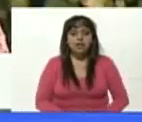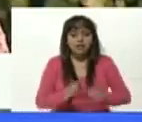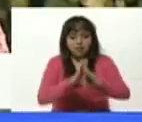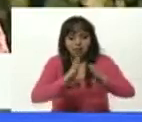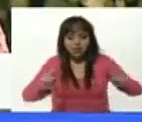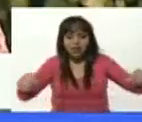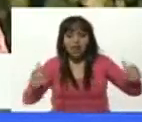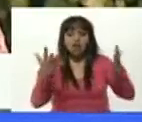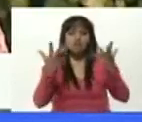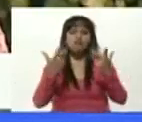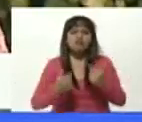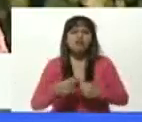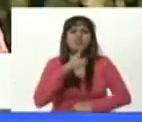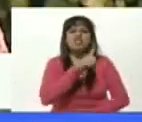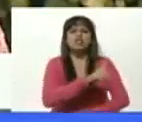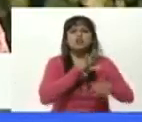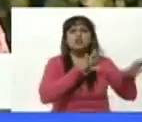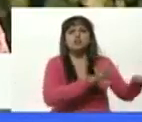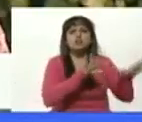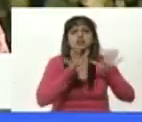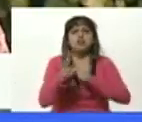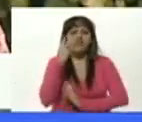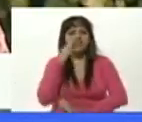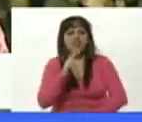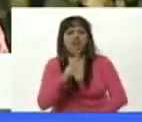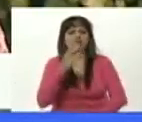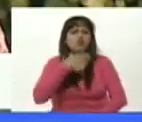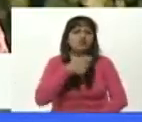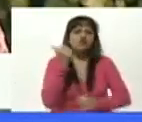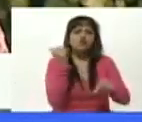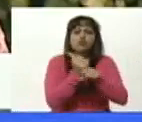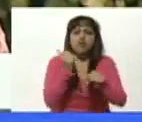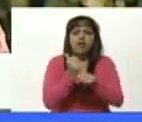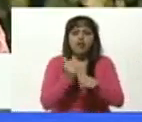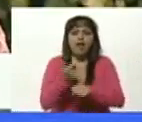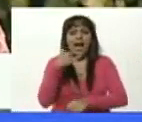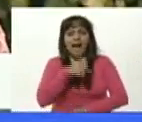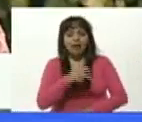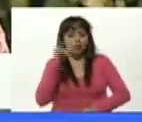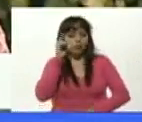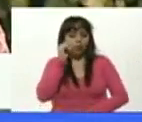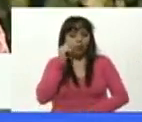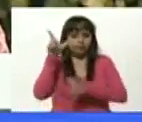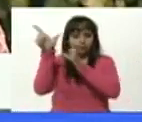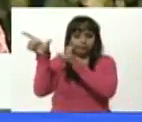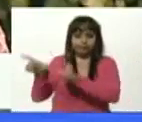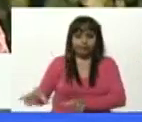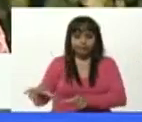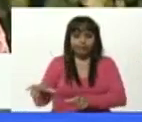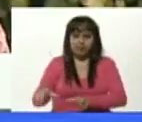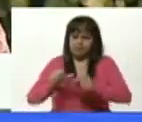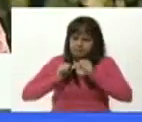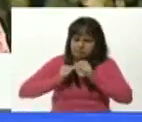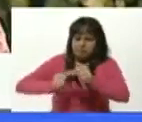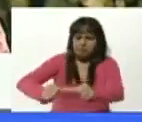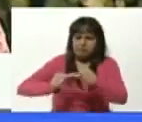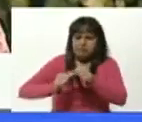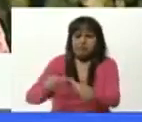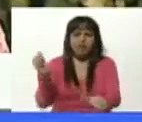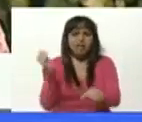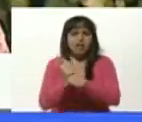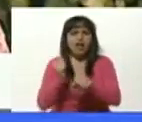que ustedes vean el fruto del trabajo. Allá está un incansable, un invencible,